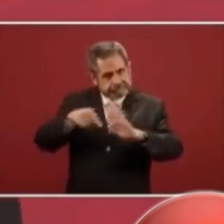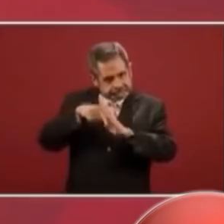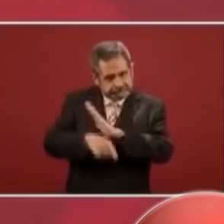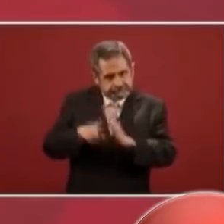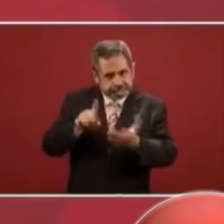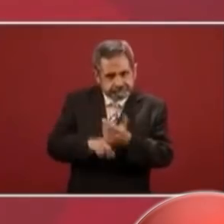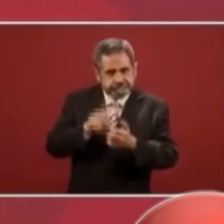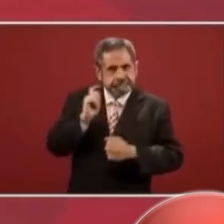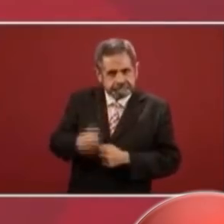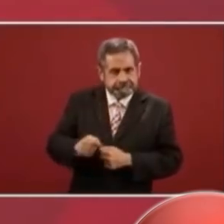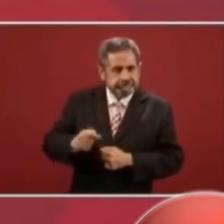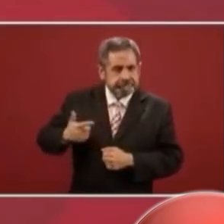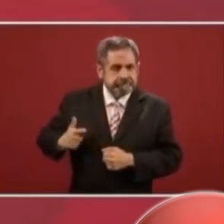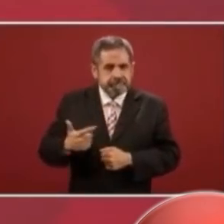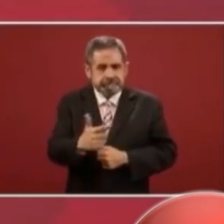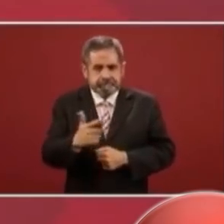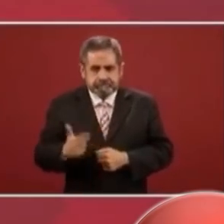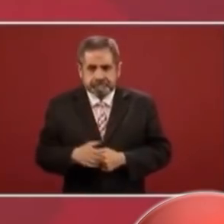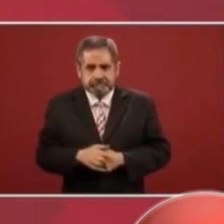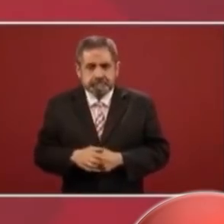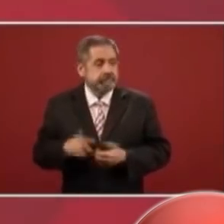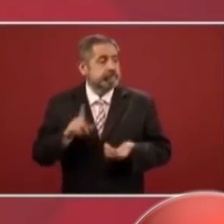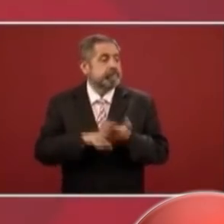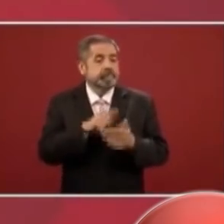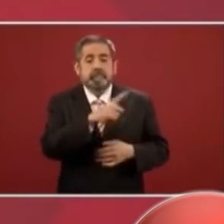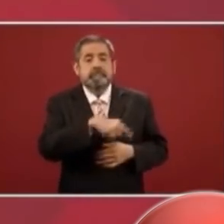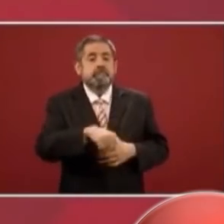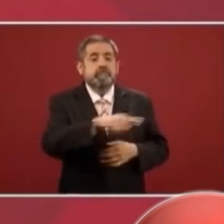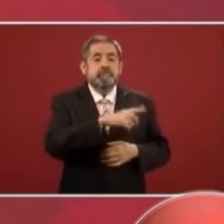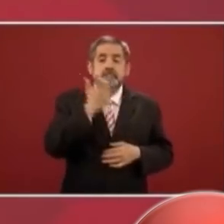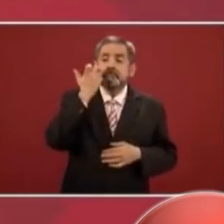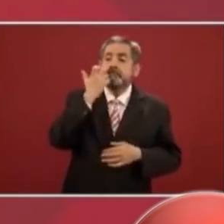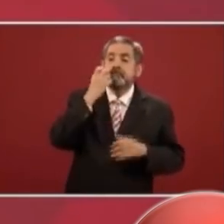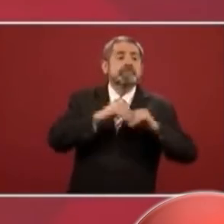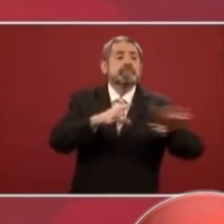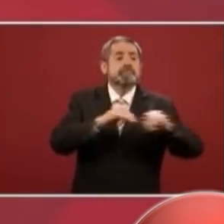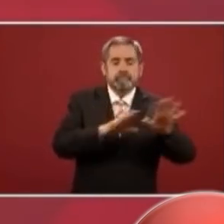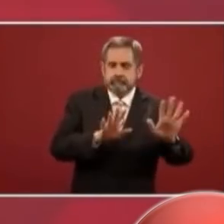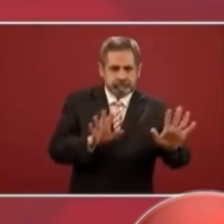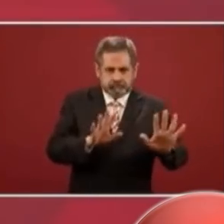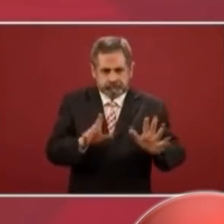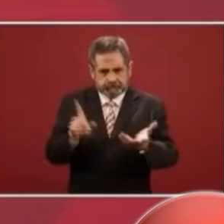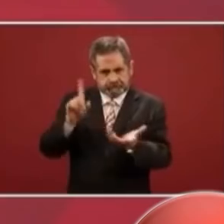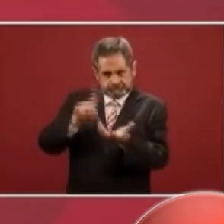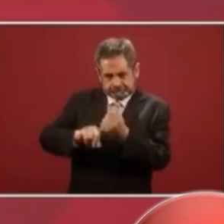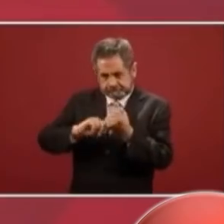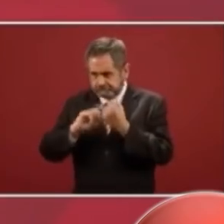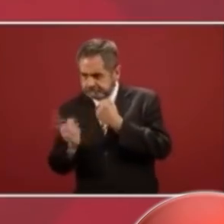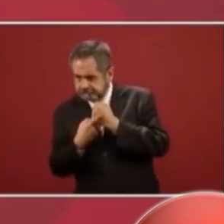porque todo se queda en la superficie, no se va al fondo.